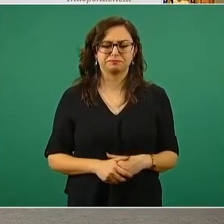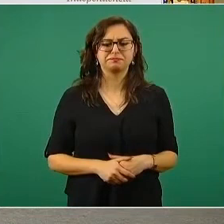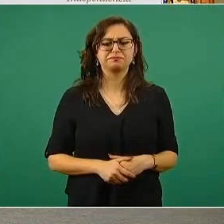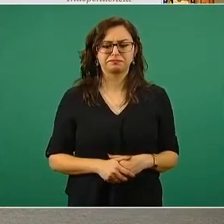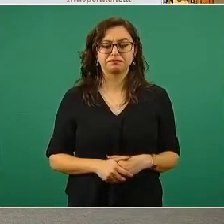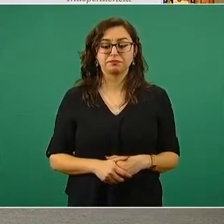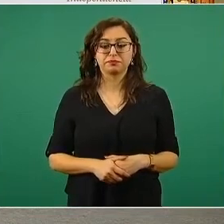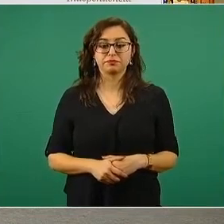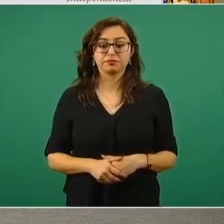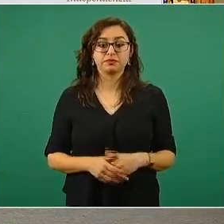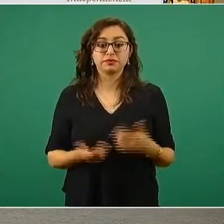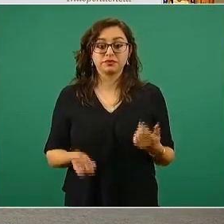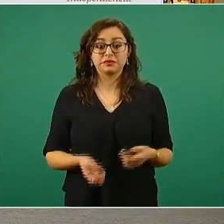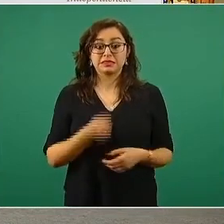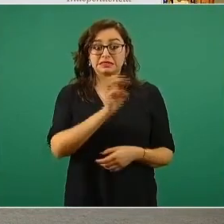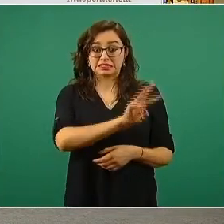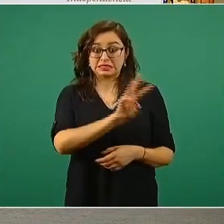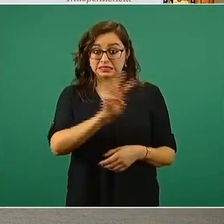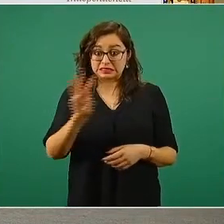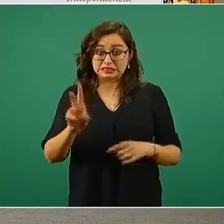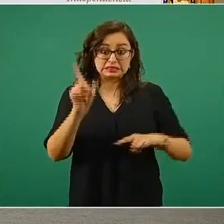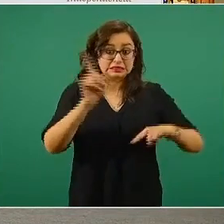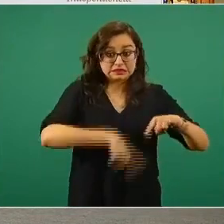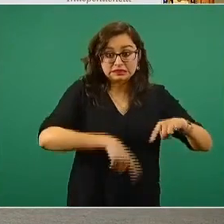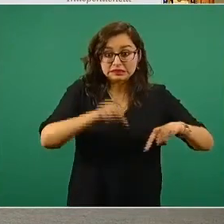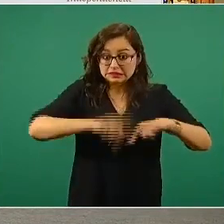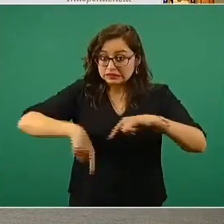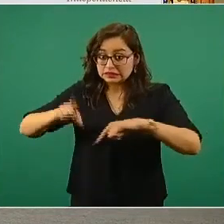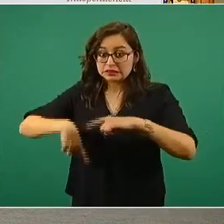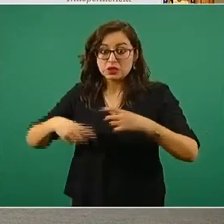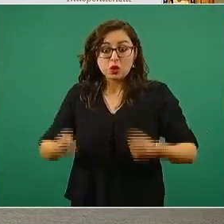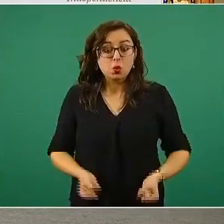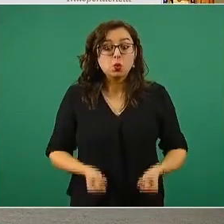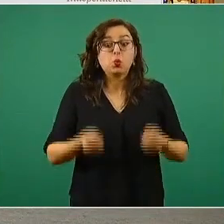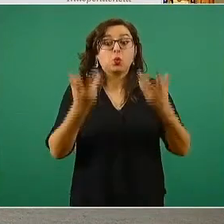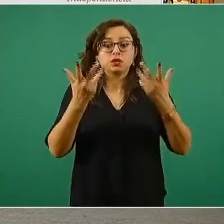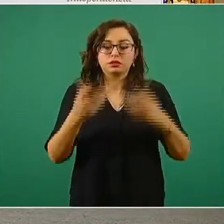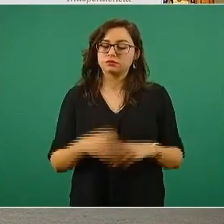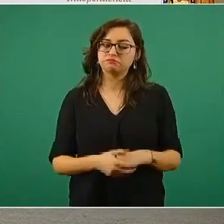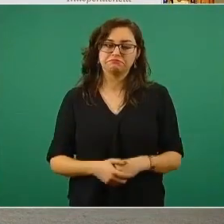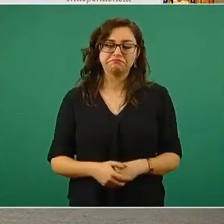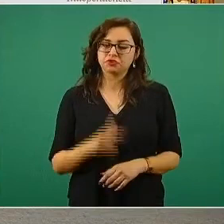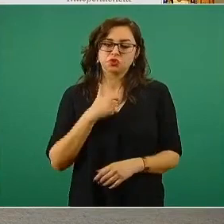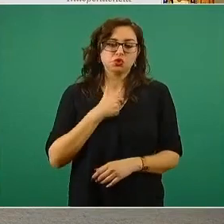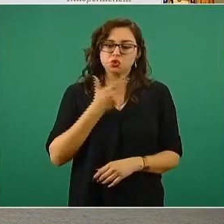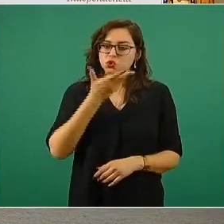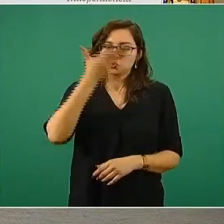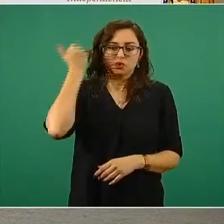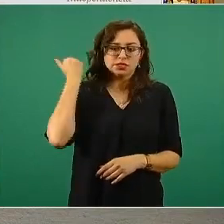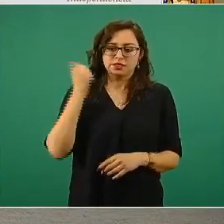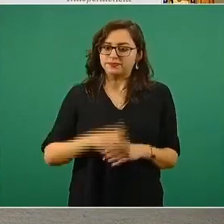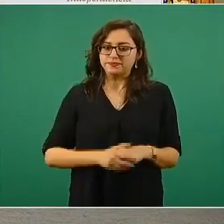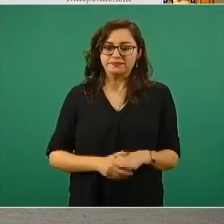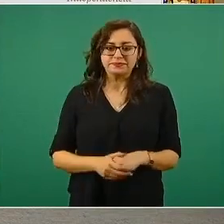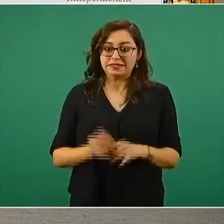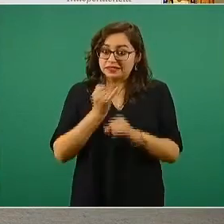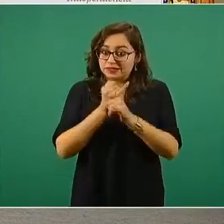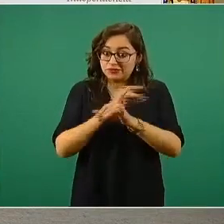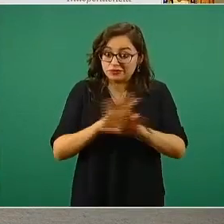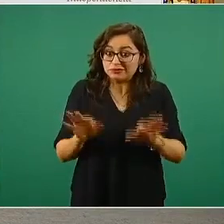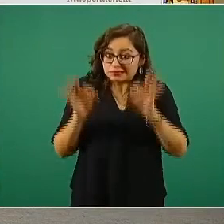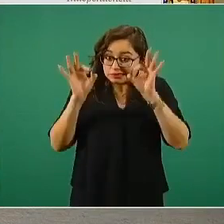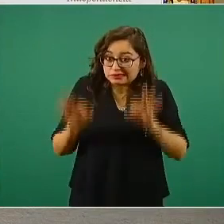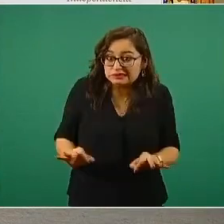Específicamente el número de páginas que se pudieran haber bajado o algo, la verdad no tenemos, no cuento con esa información en este